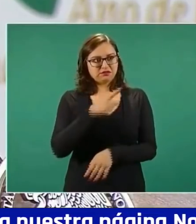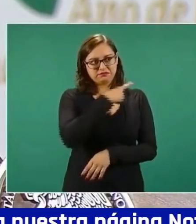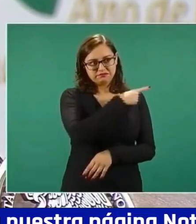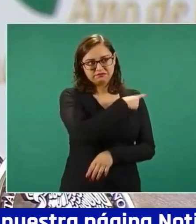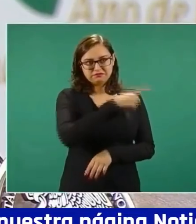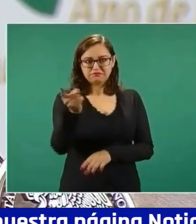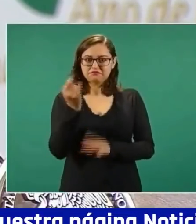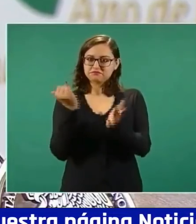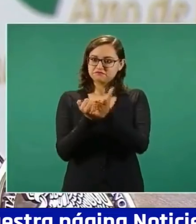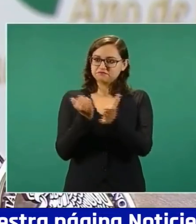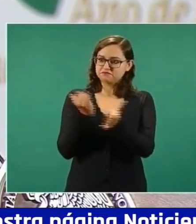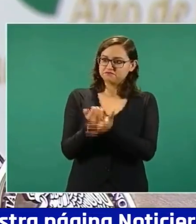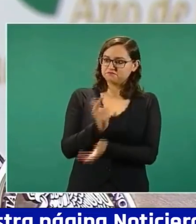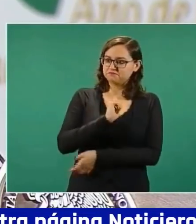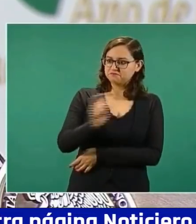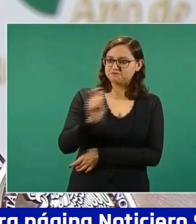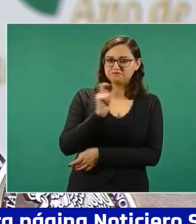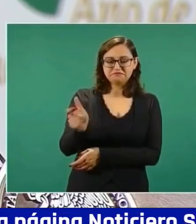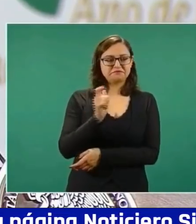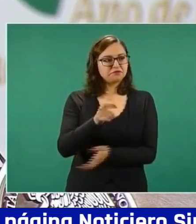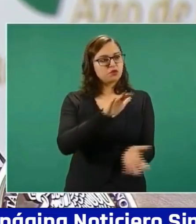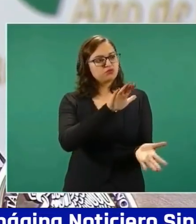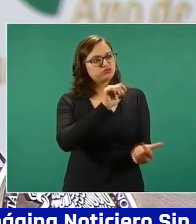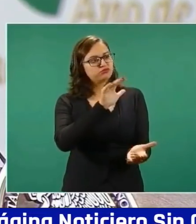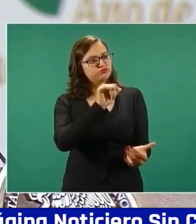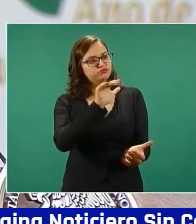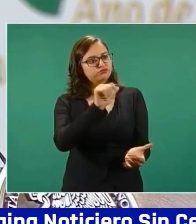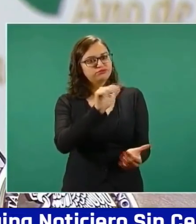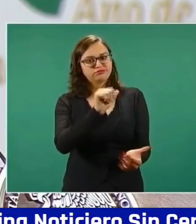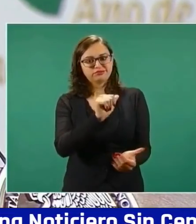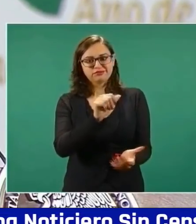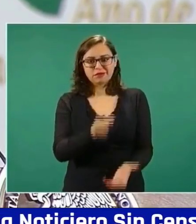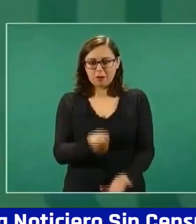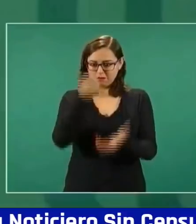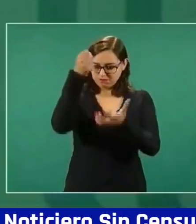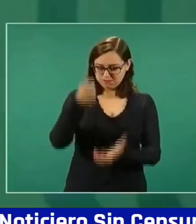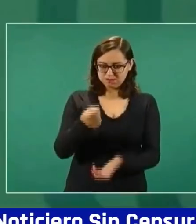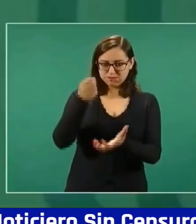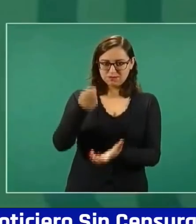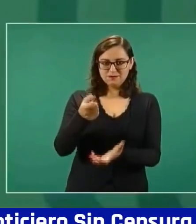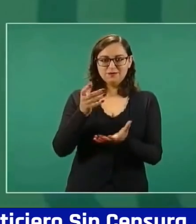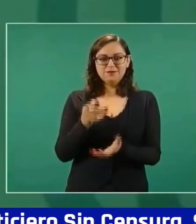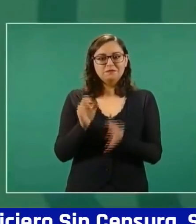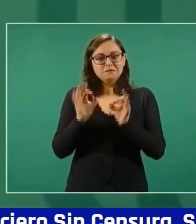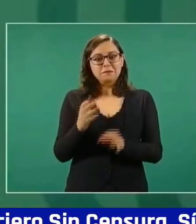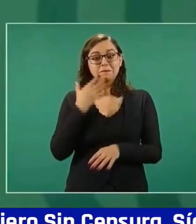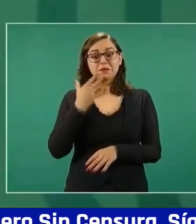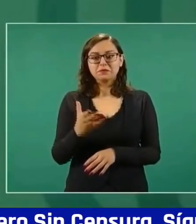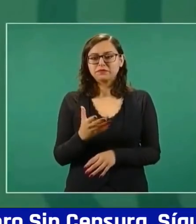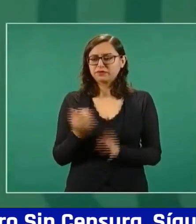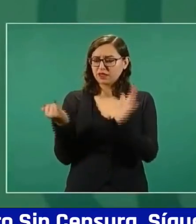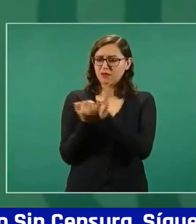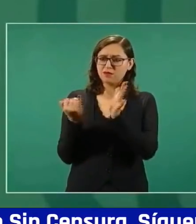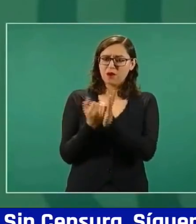no hay aumentos de impuestos, pero también ya no hay estos fraudes fiscales